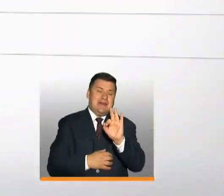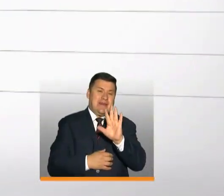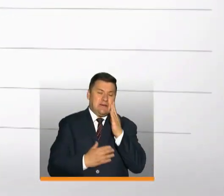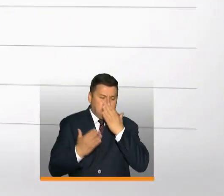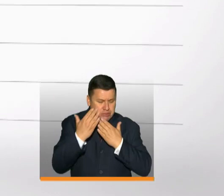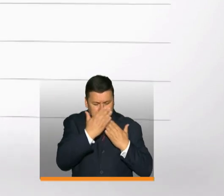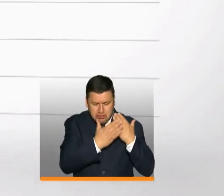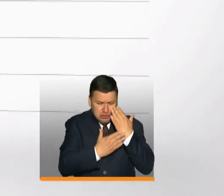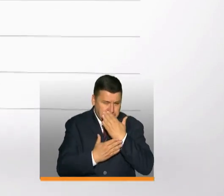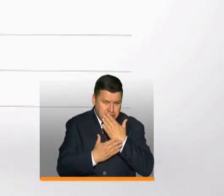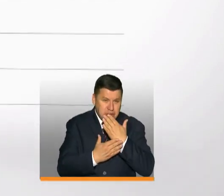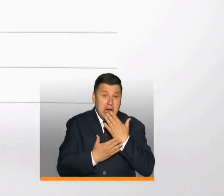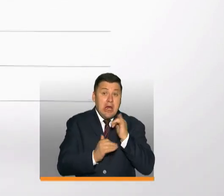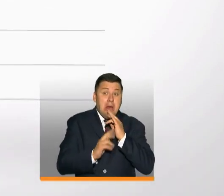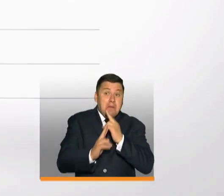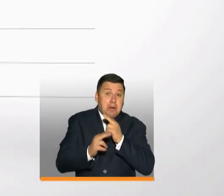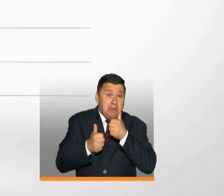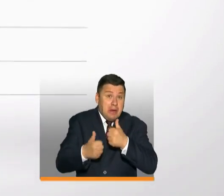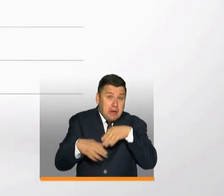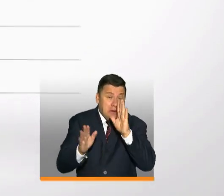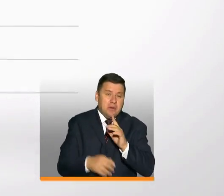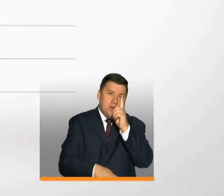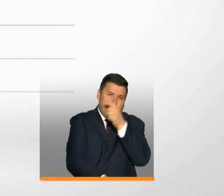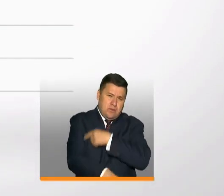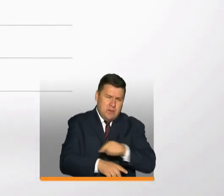1.801.835 pruebas, han sido descartados